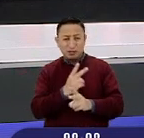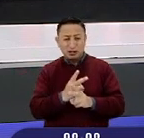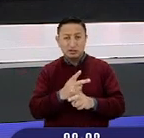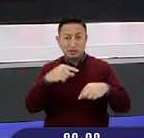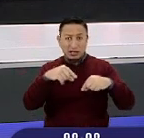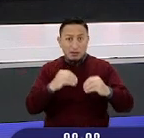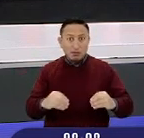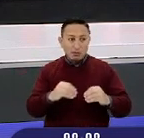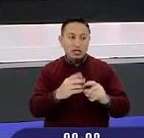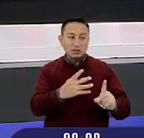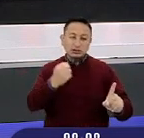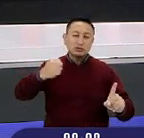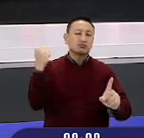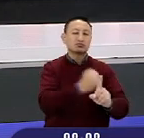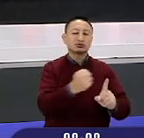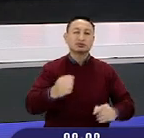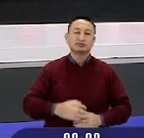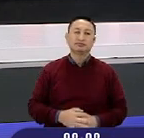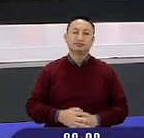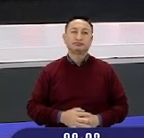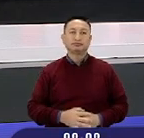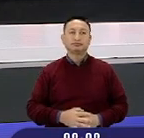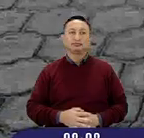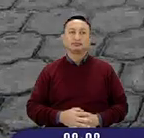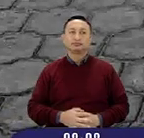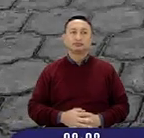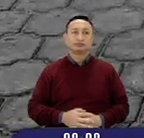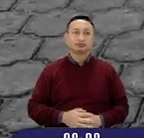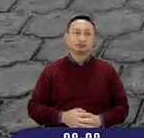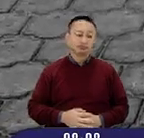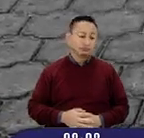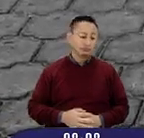para castigar a este sospechoso.